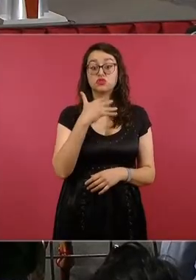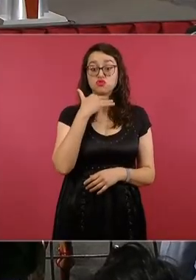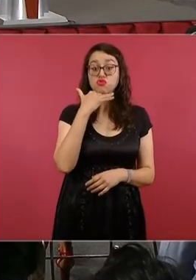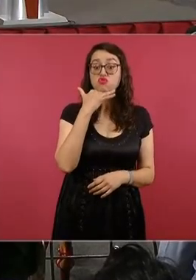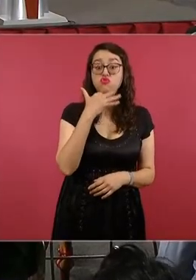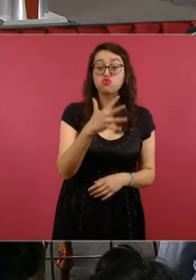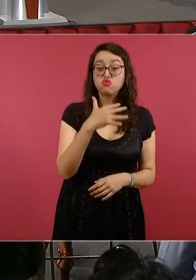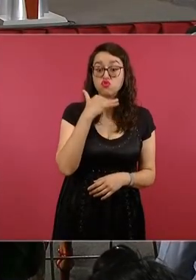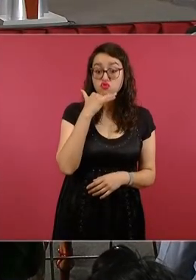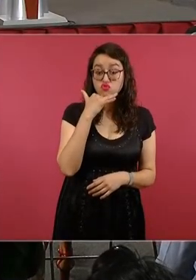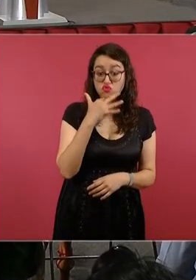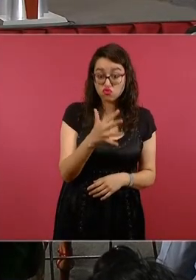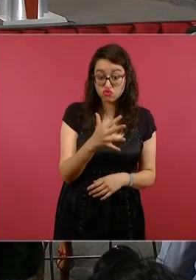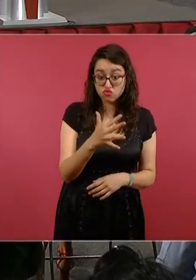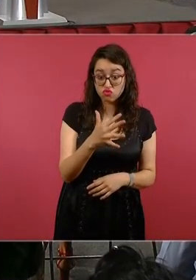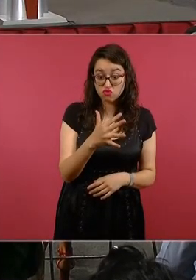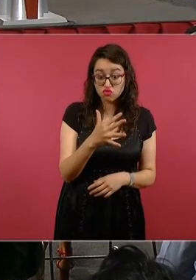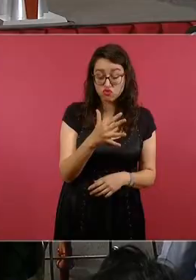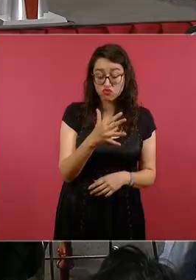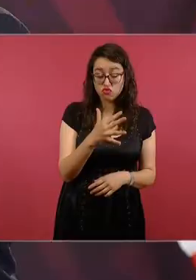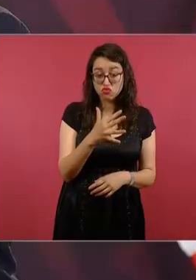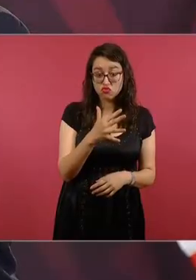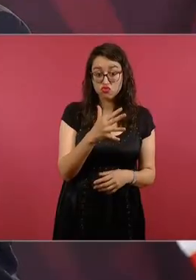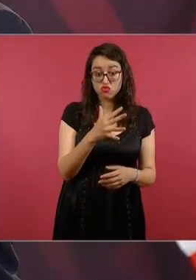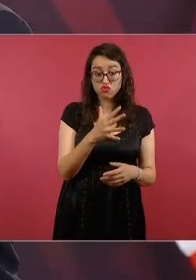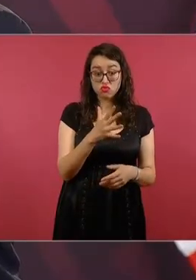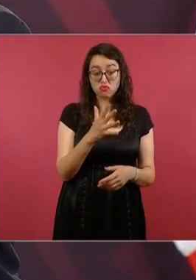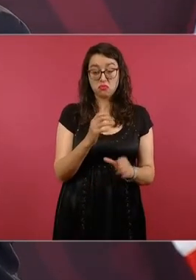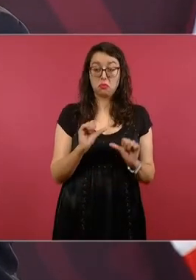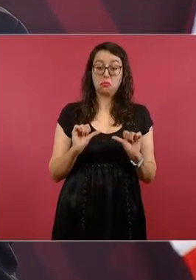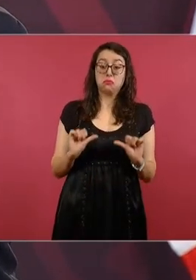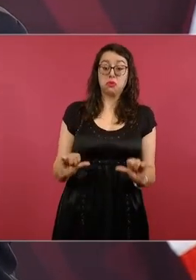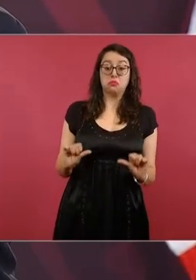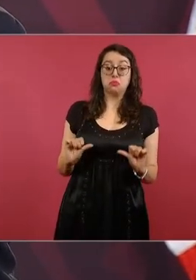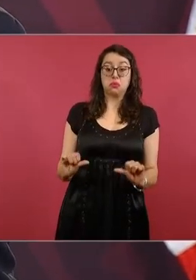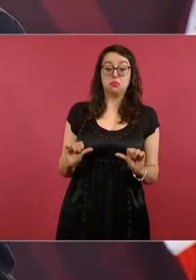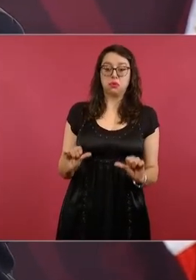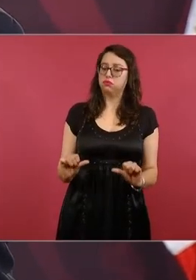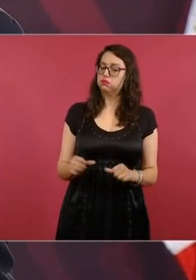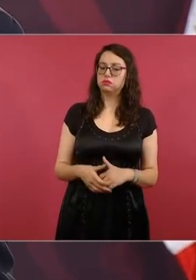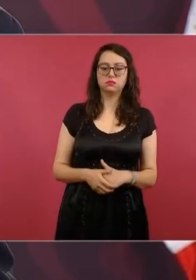corrupción ni impunidad.